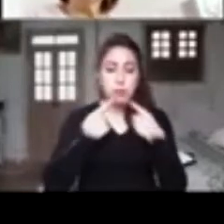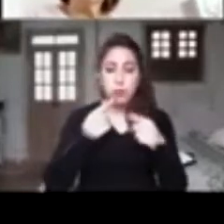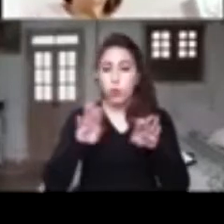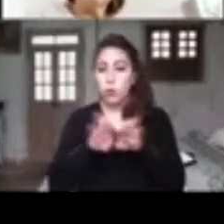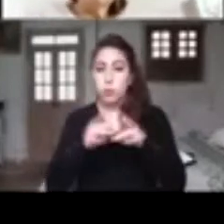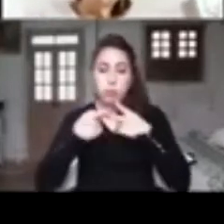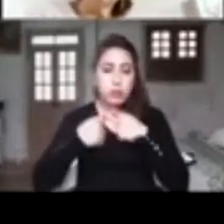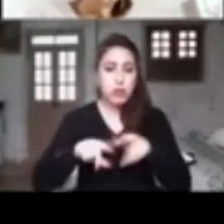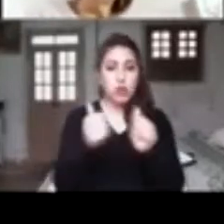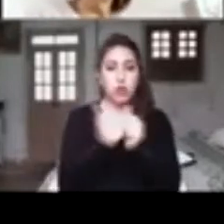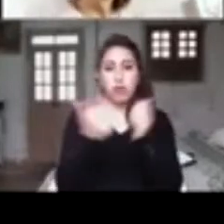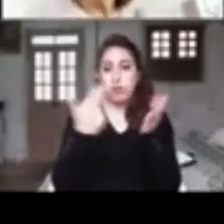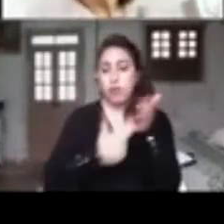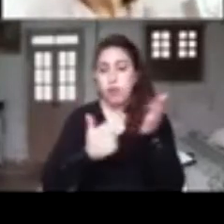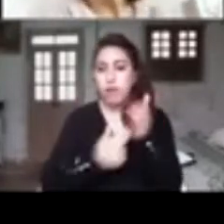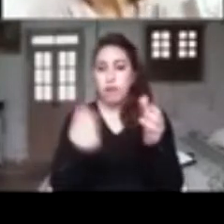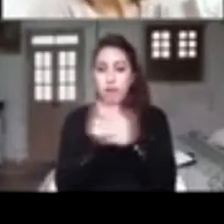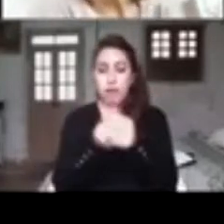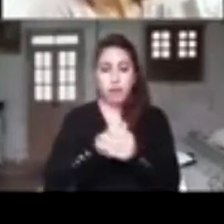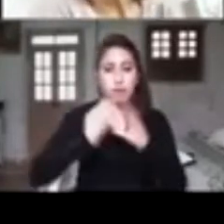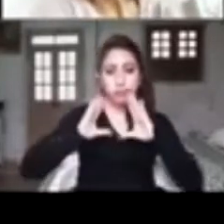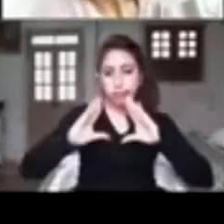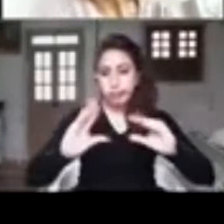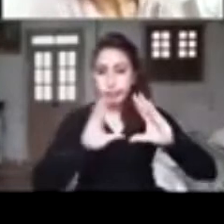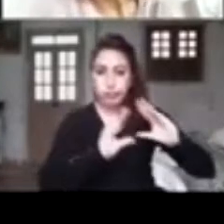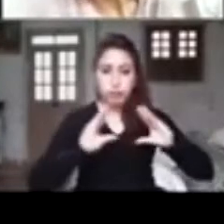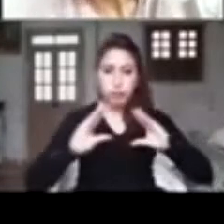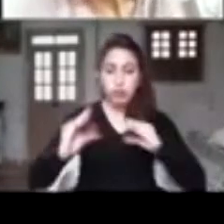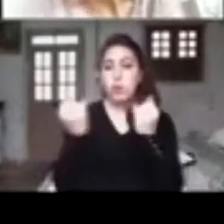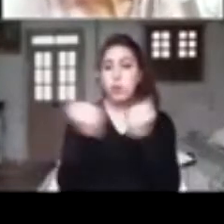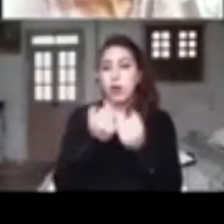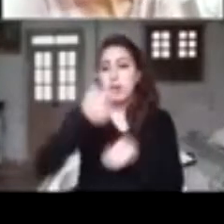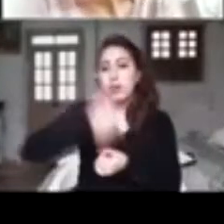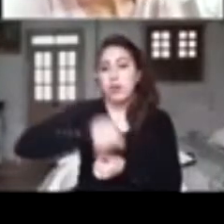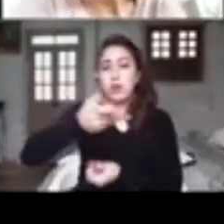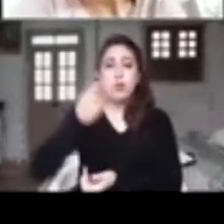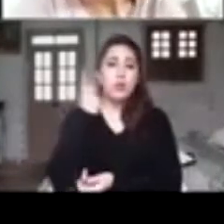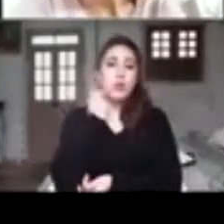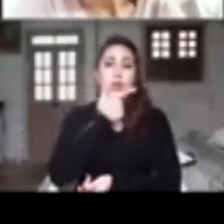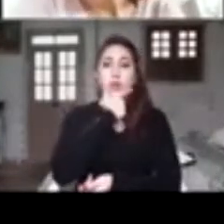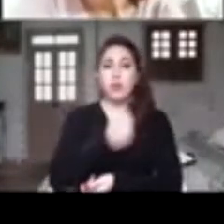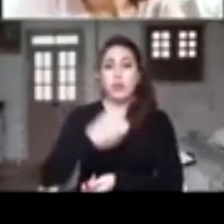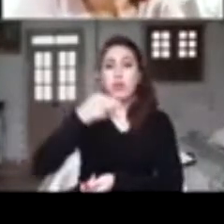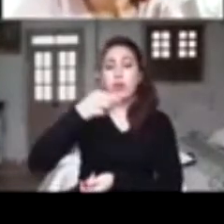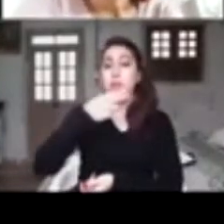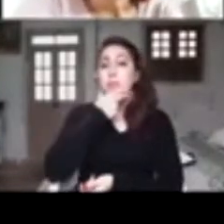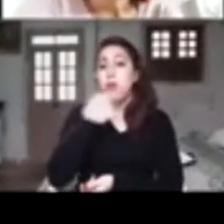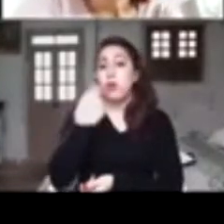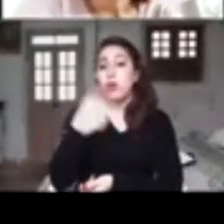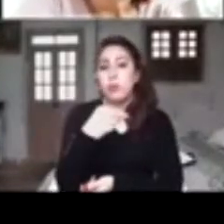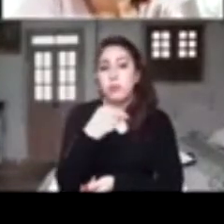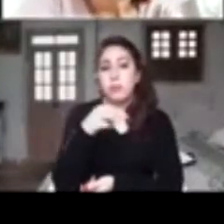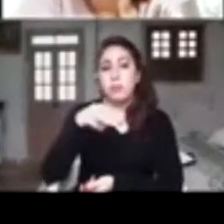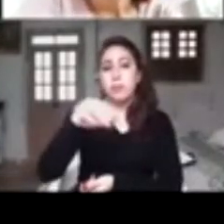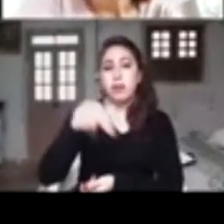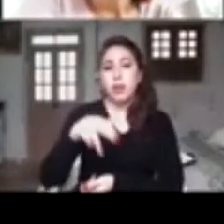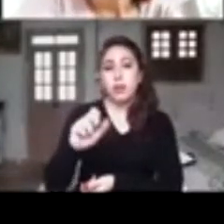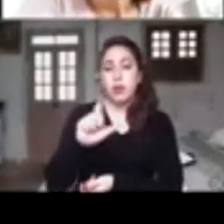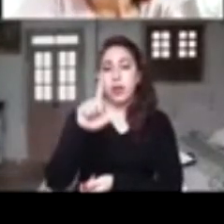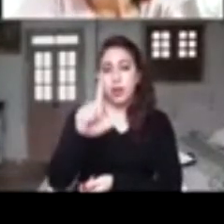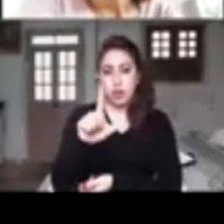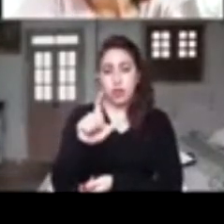todos. Salud también a Manuel Guadarrama, que pues ya lo han mencionado,